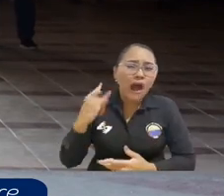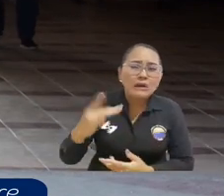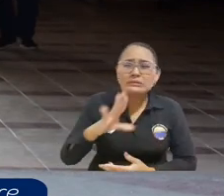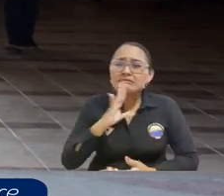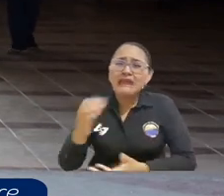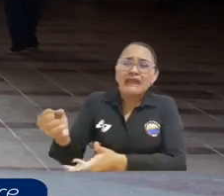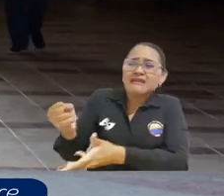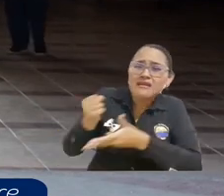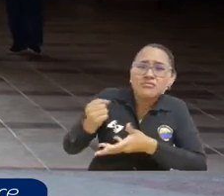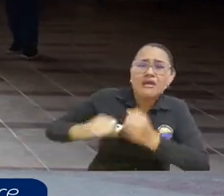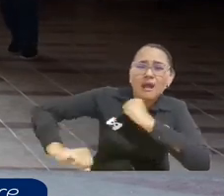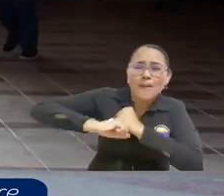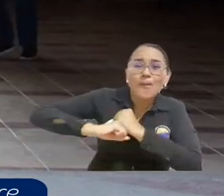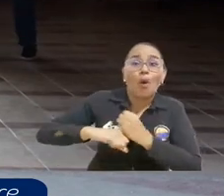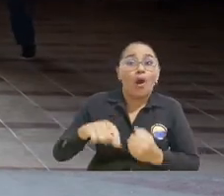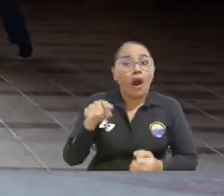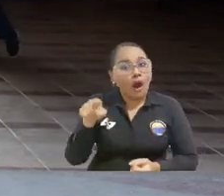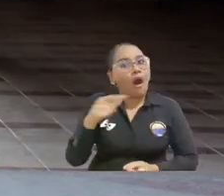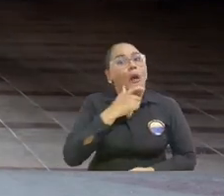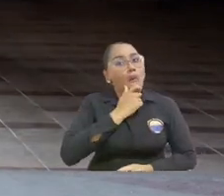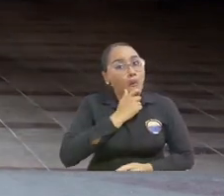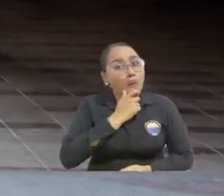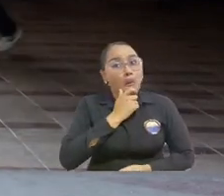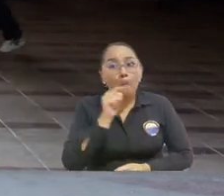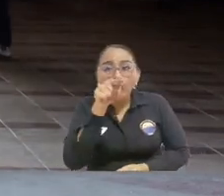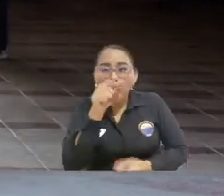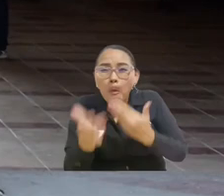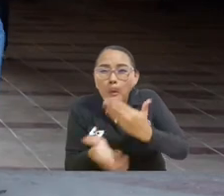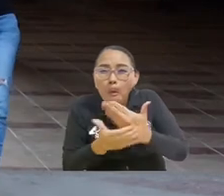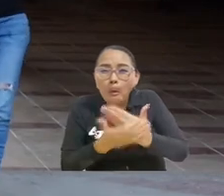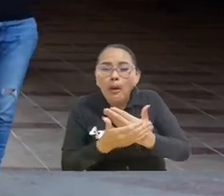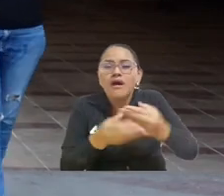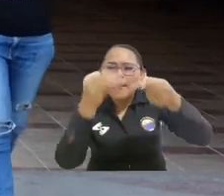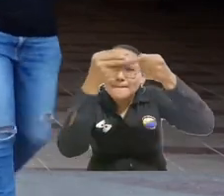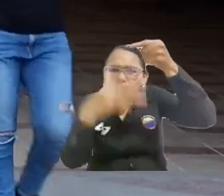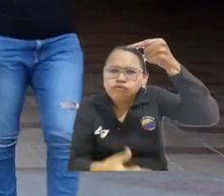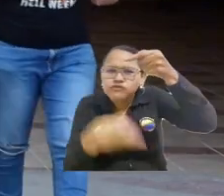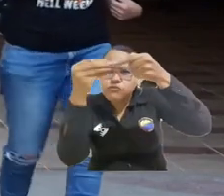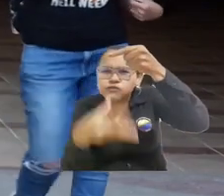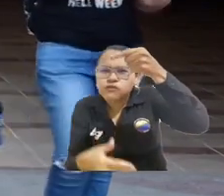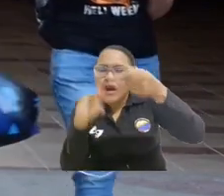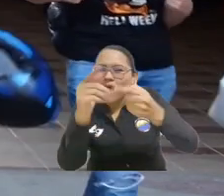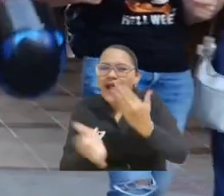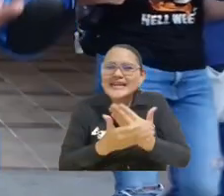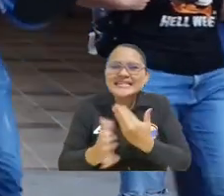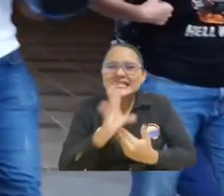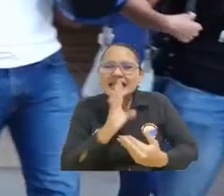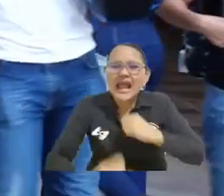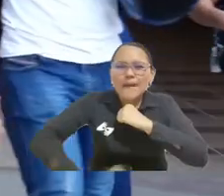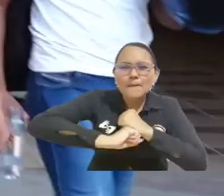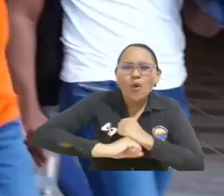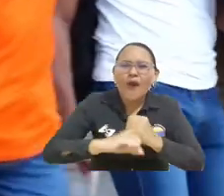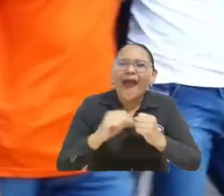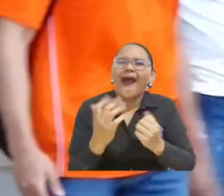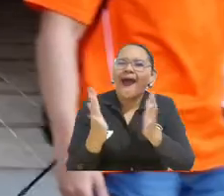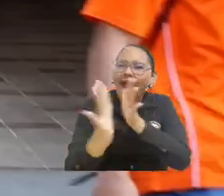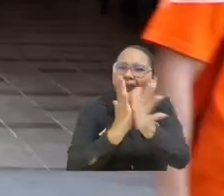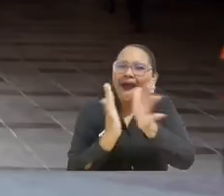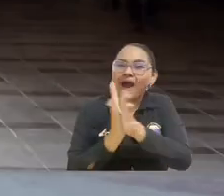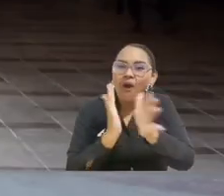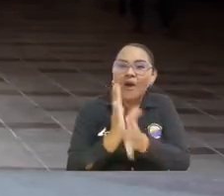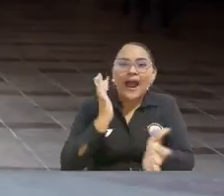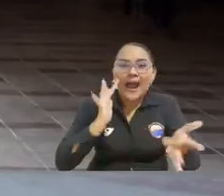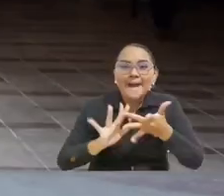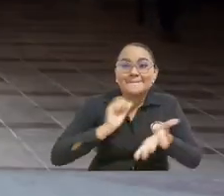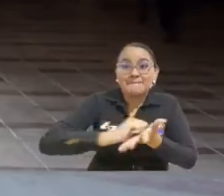investigación y quieren de pronto buscar una financiación para ello, se hace bastante importante porque hay ya una plataforma donde uno puede filtrar, encontrar toda